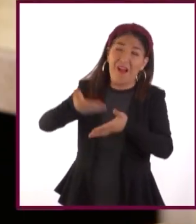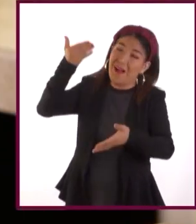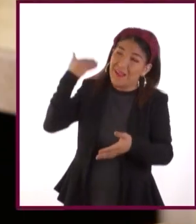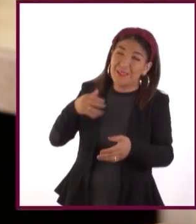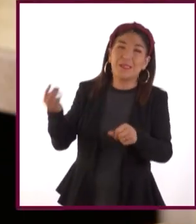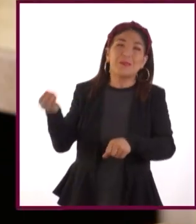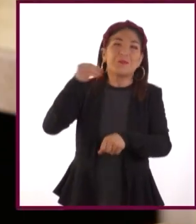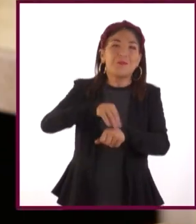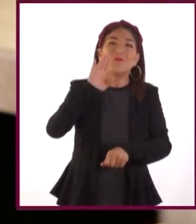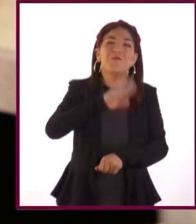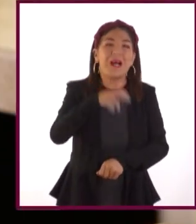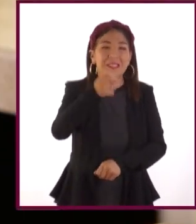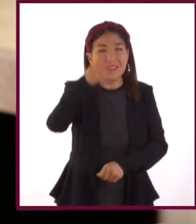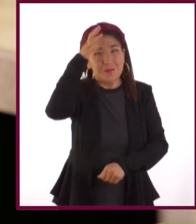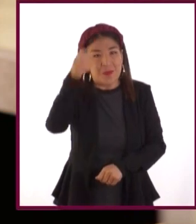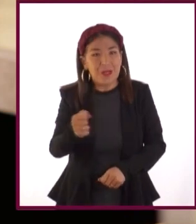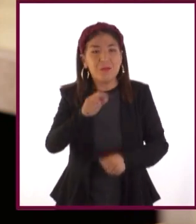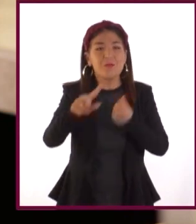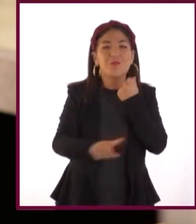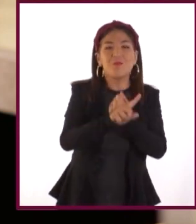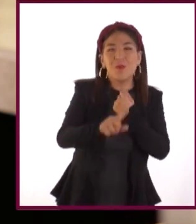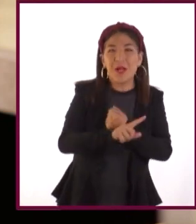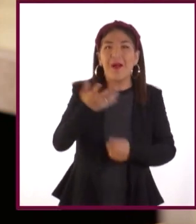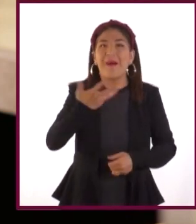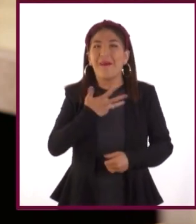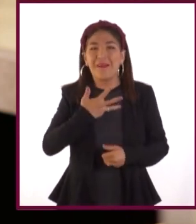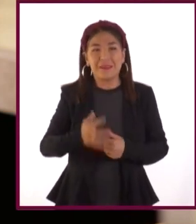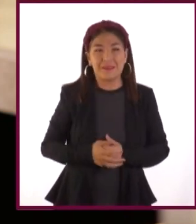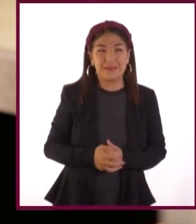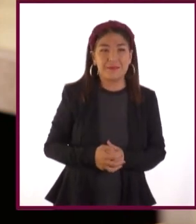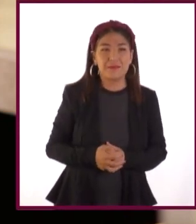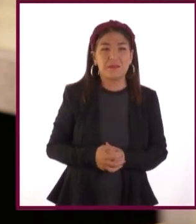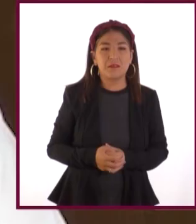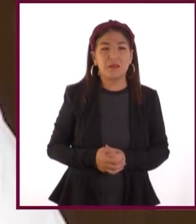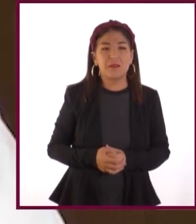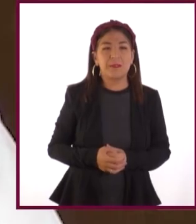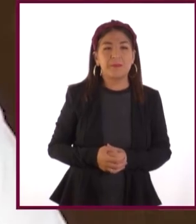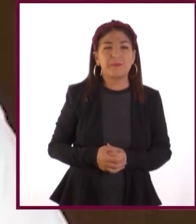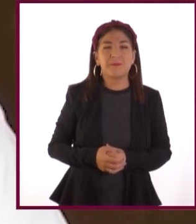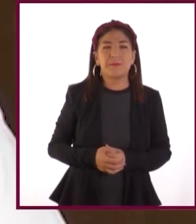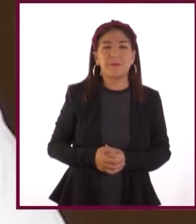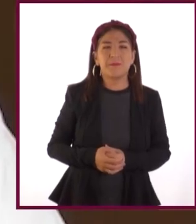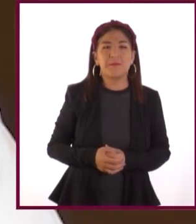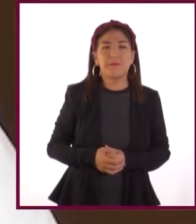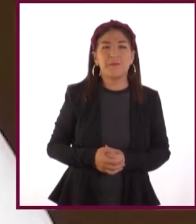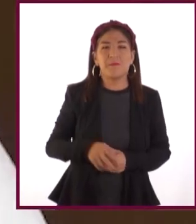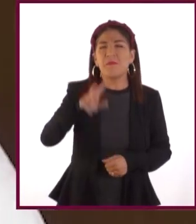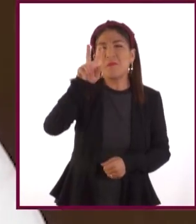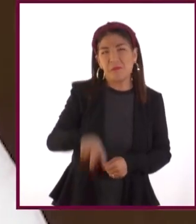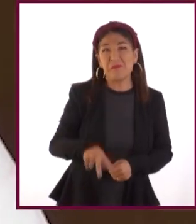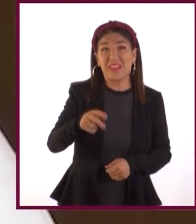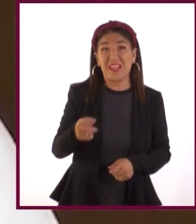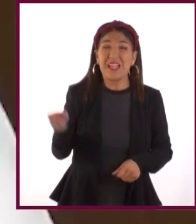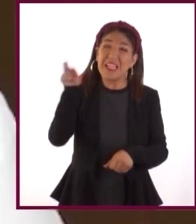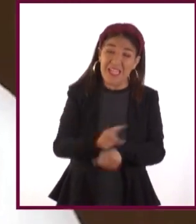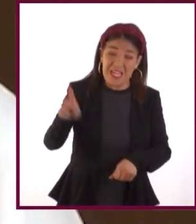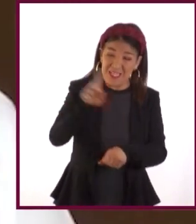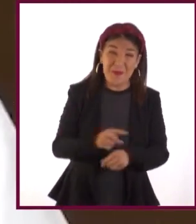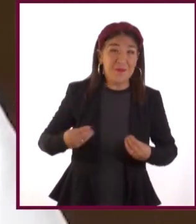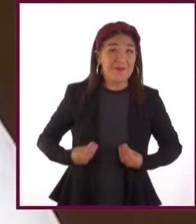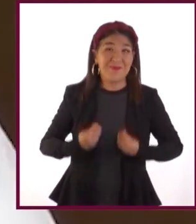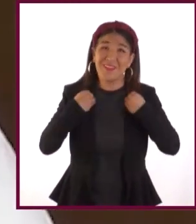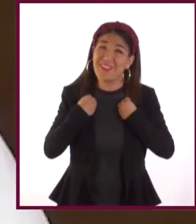actúa apuntando al centro de la Tierra. Entonces, como que lo obviamos y por eso está esta confusión entre estos dos conceptos.